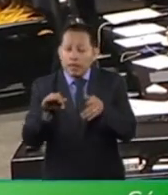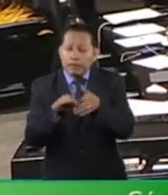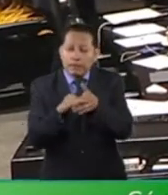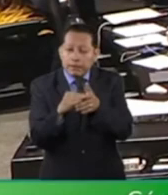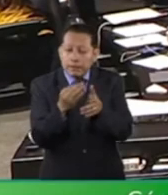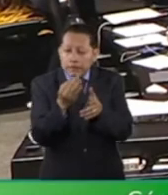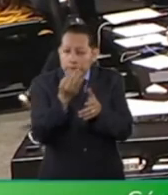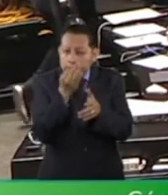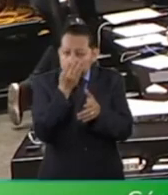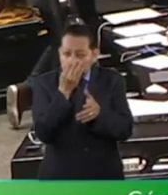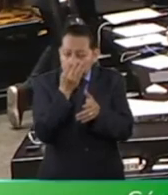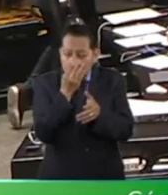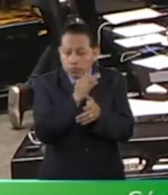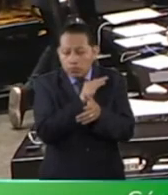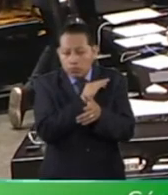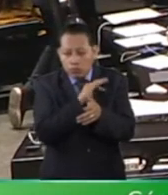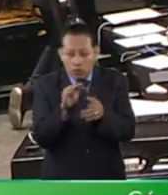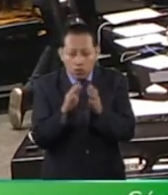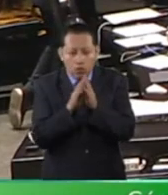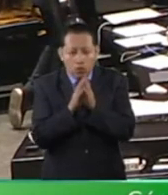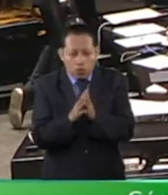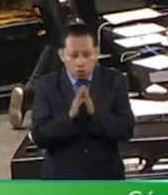muy pronto va a construir